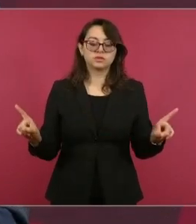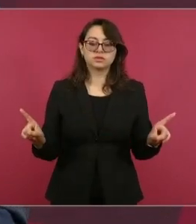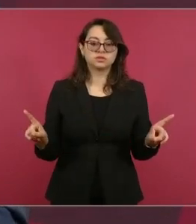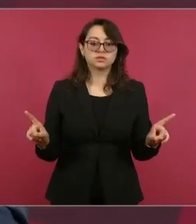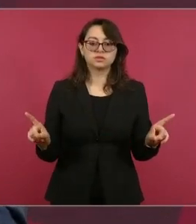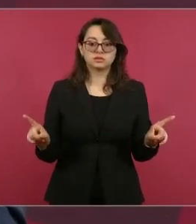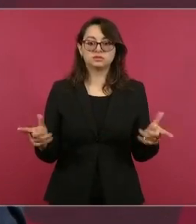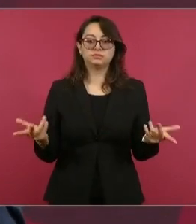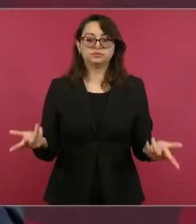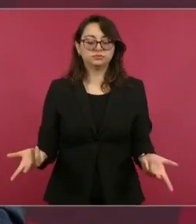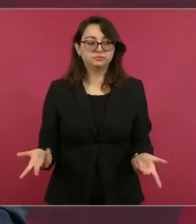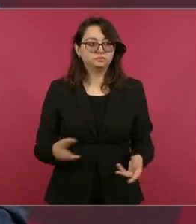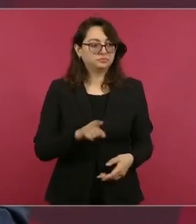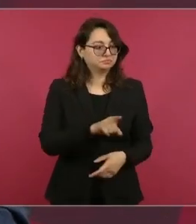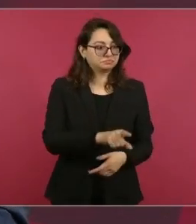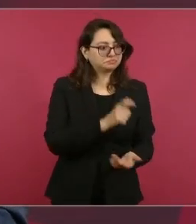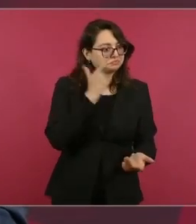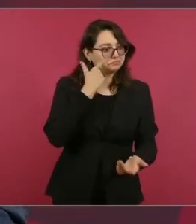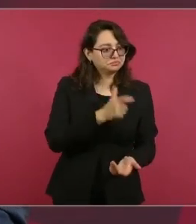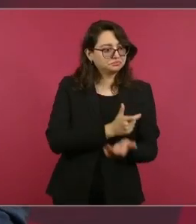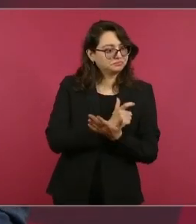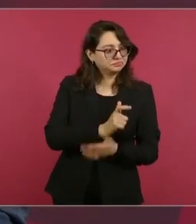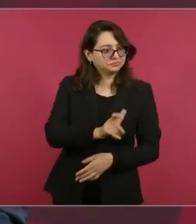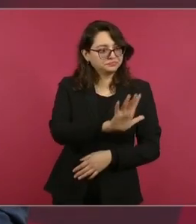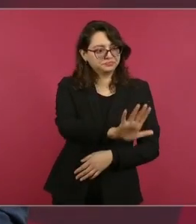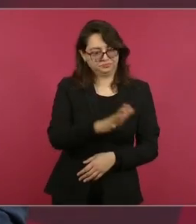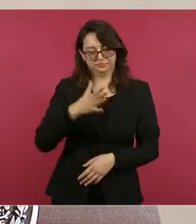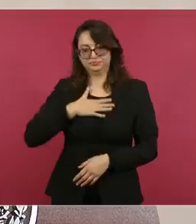compensamos, ¿no?, a los campesinos y se resolvió.